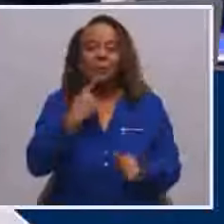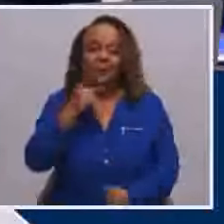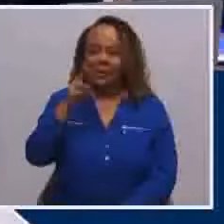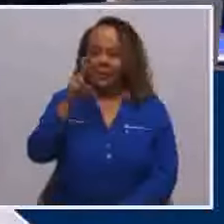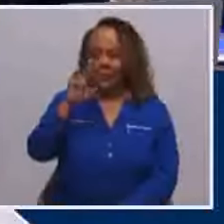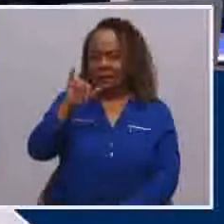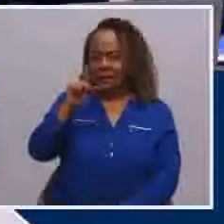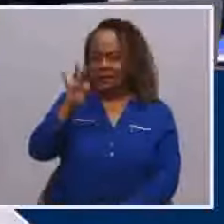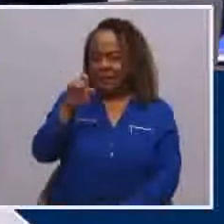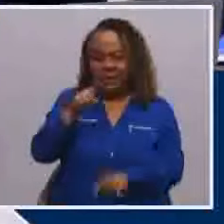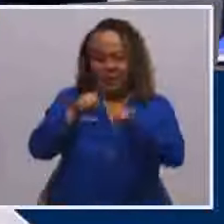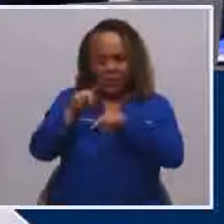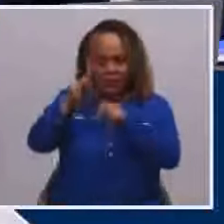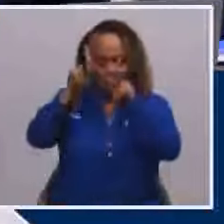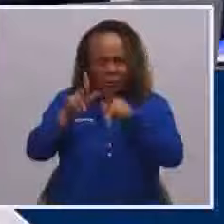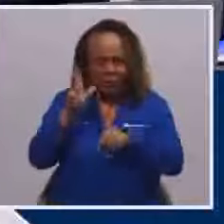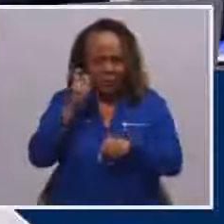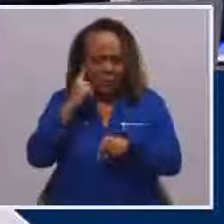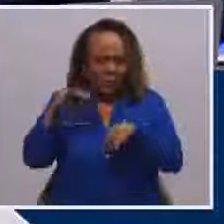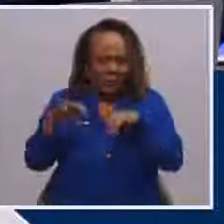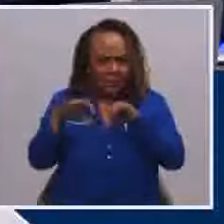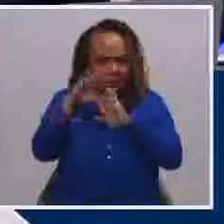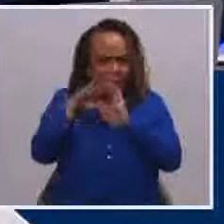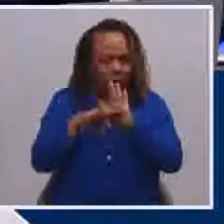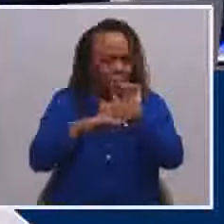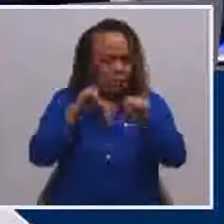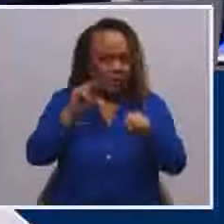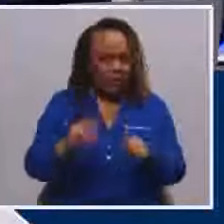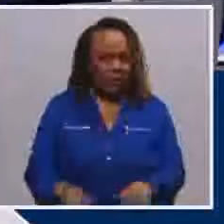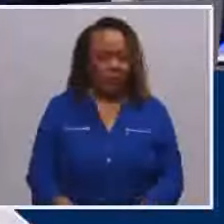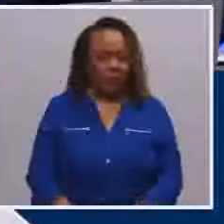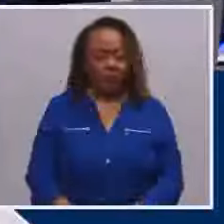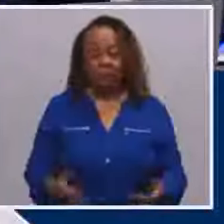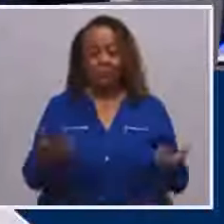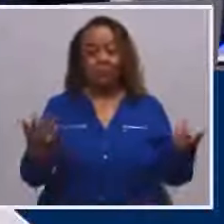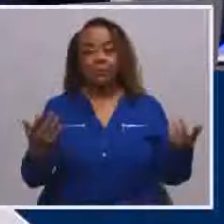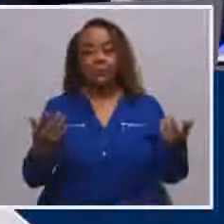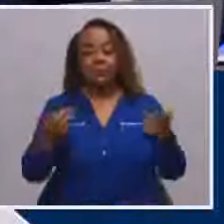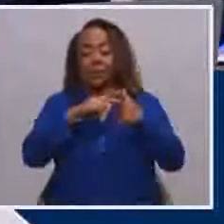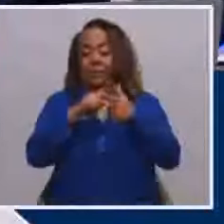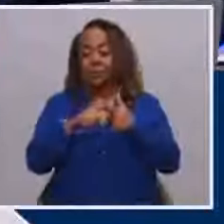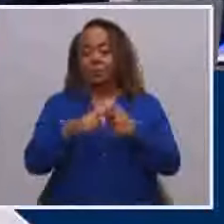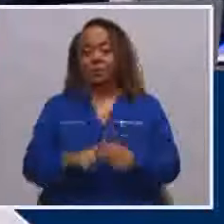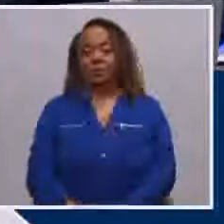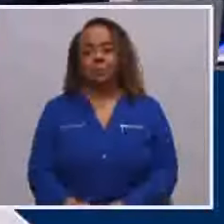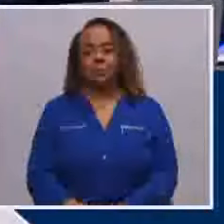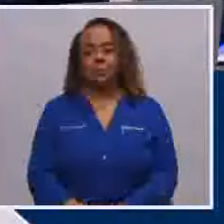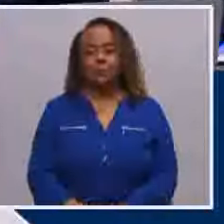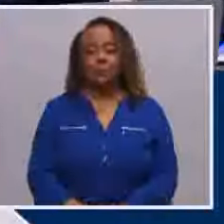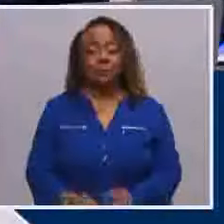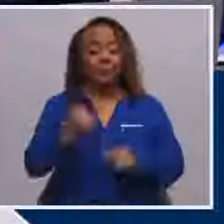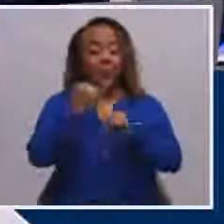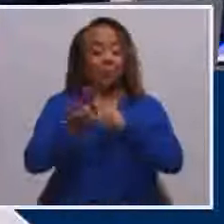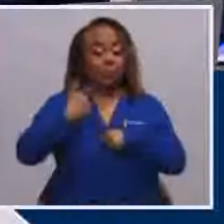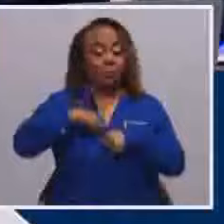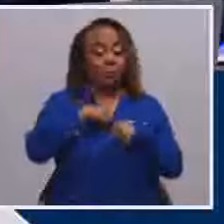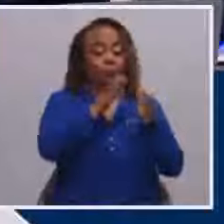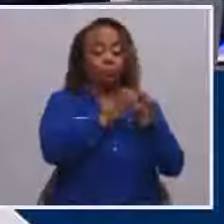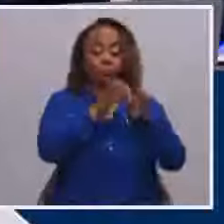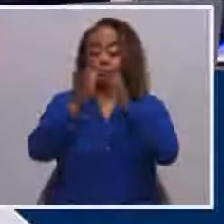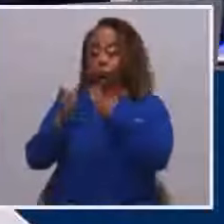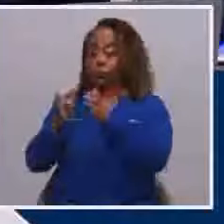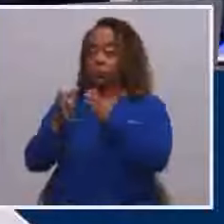dependemos de una persona si justo escuchó para que se active toda una serie de situaciones protocolares entonces terminamos yéndonos del otro lado